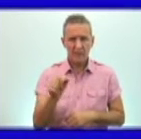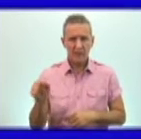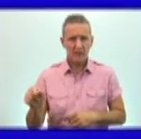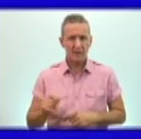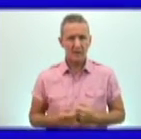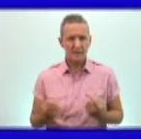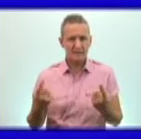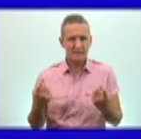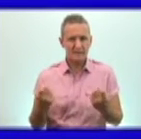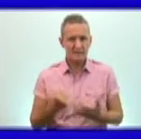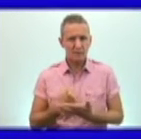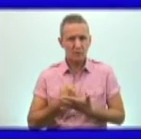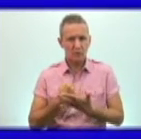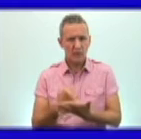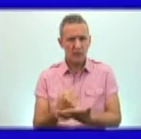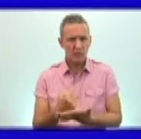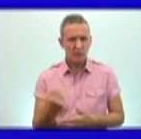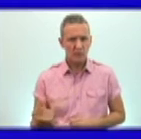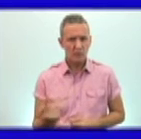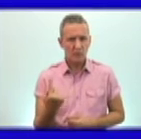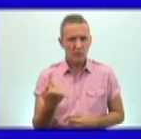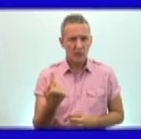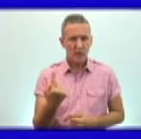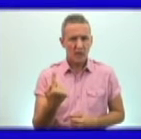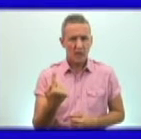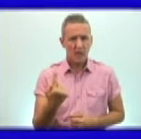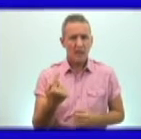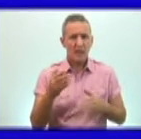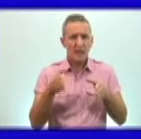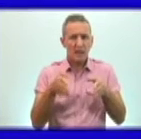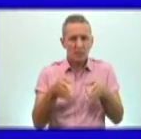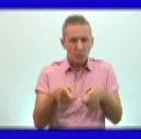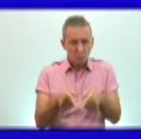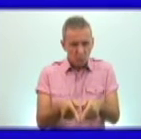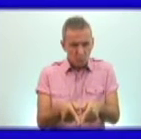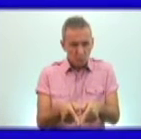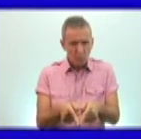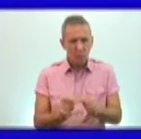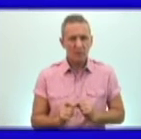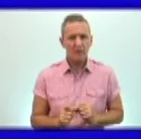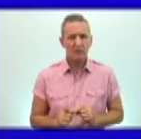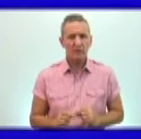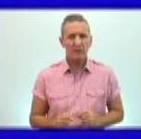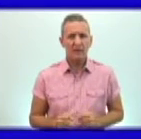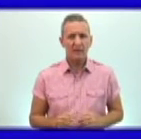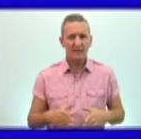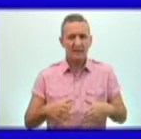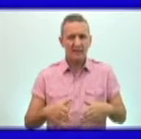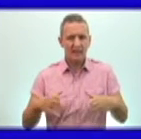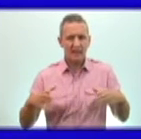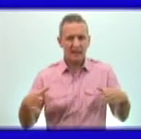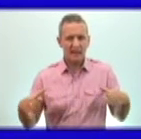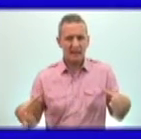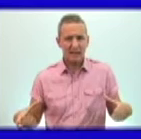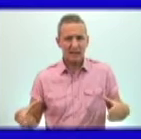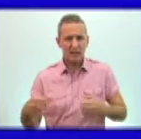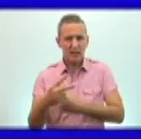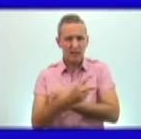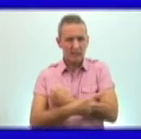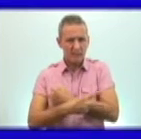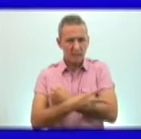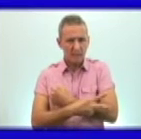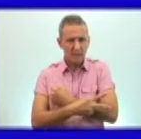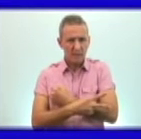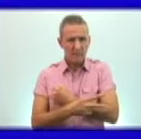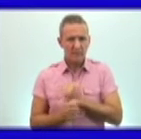a llegar médicos cubanos sin pedir nada a cambio. Esa es la experiencia, ese es el proceso, esa es la práctica. Ese